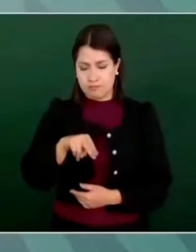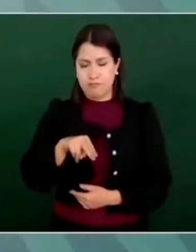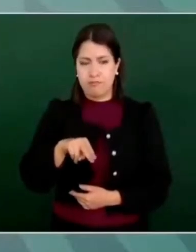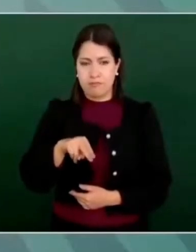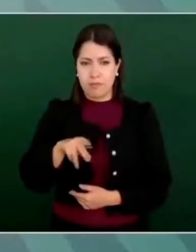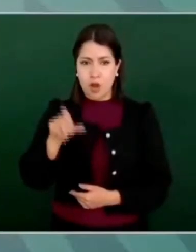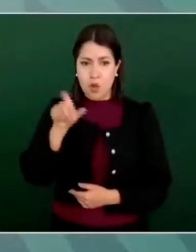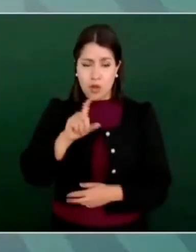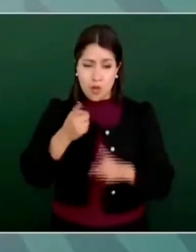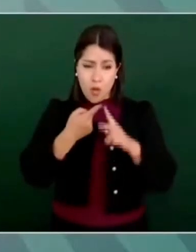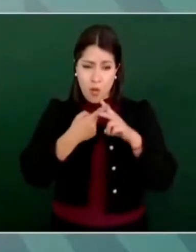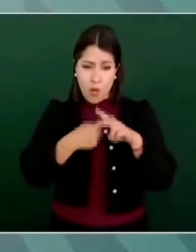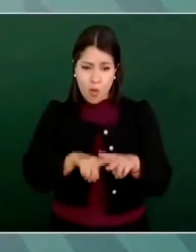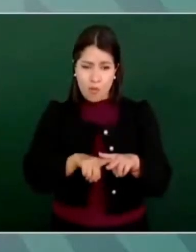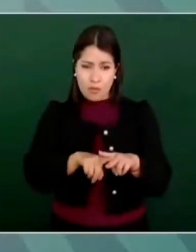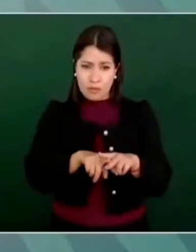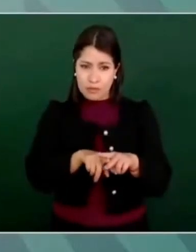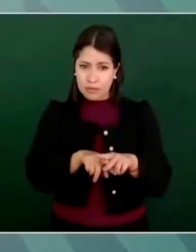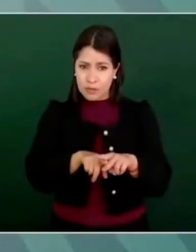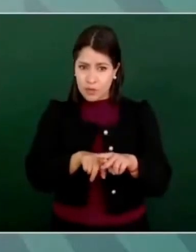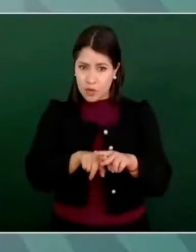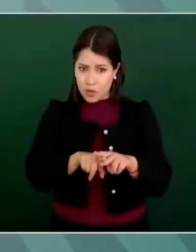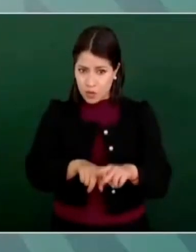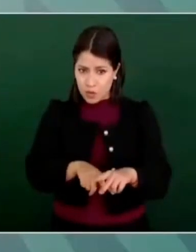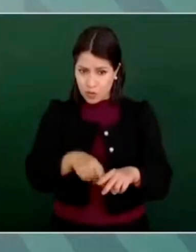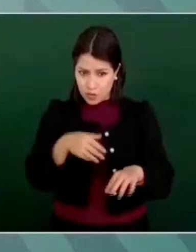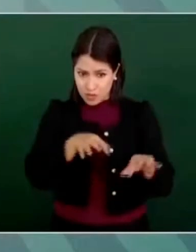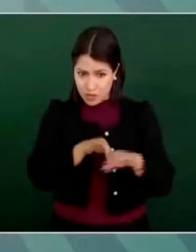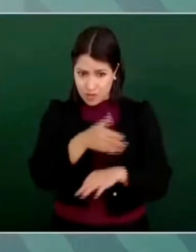desde los inicios de su mandato, recibió en su